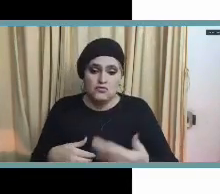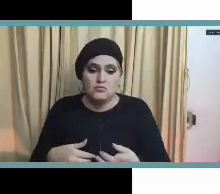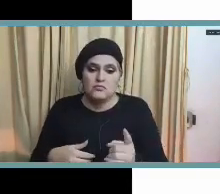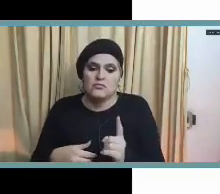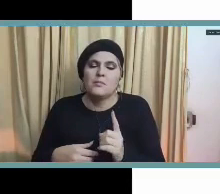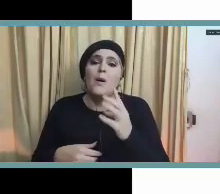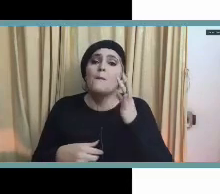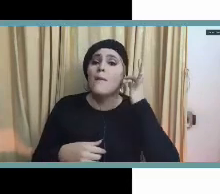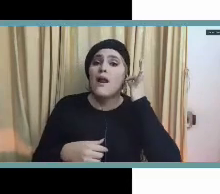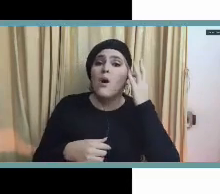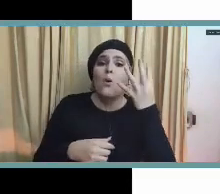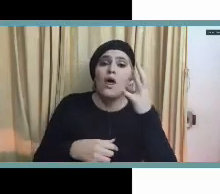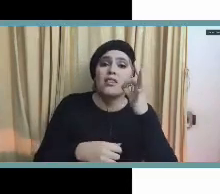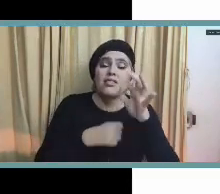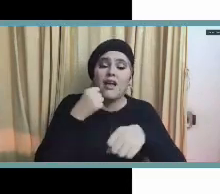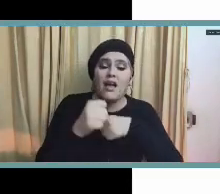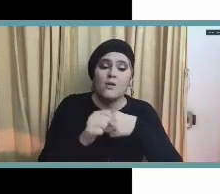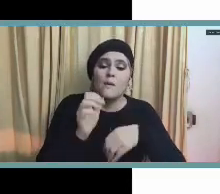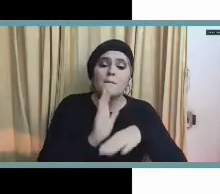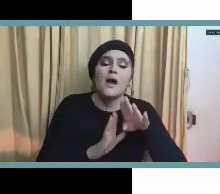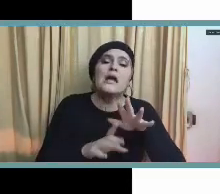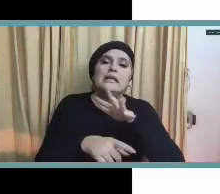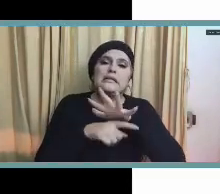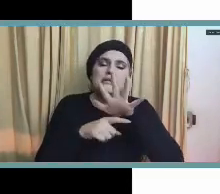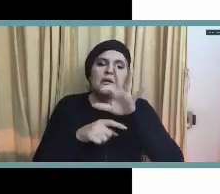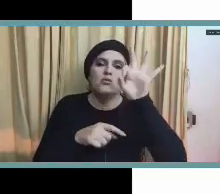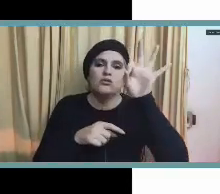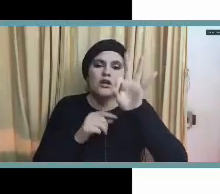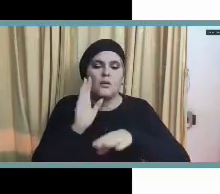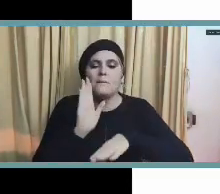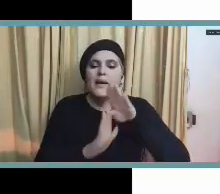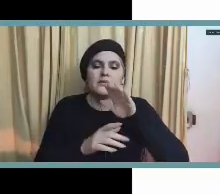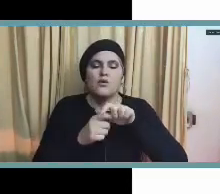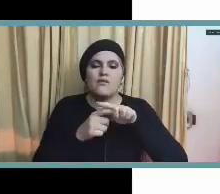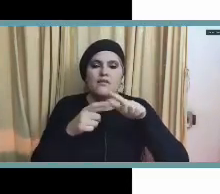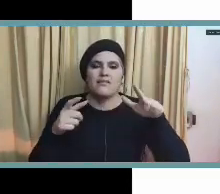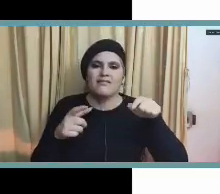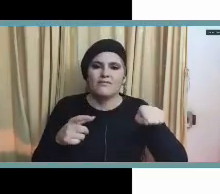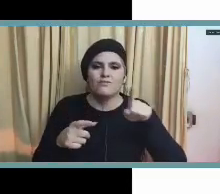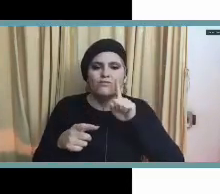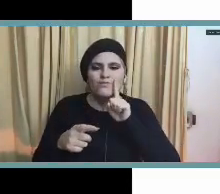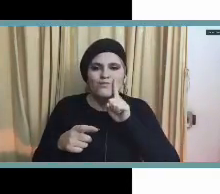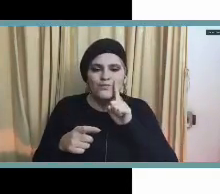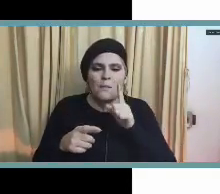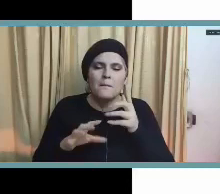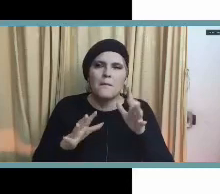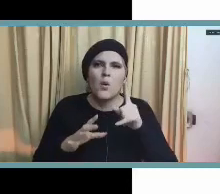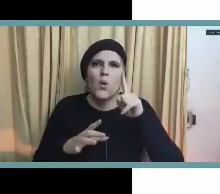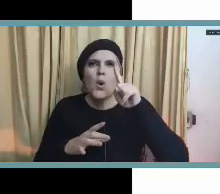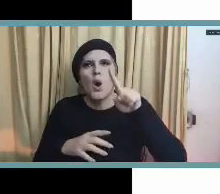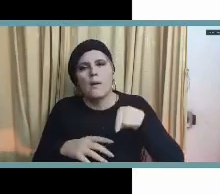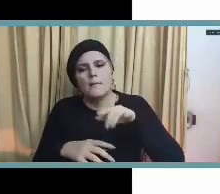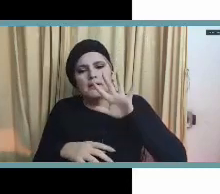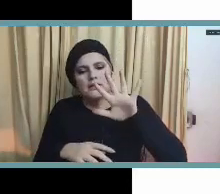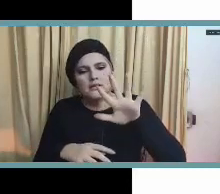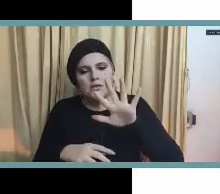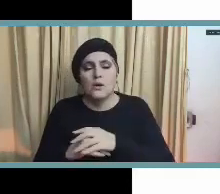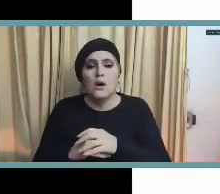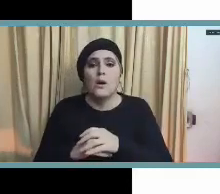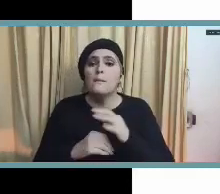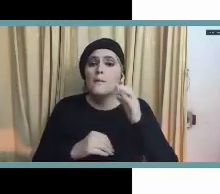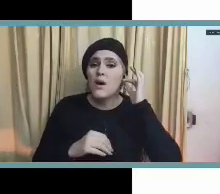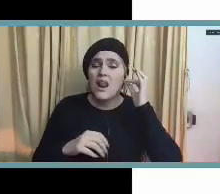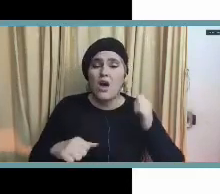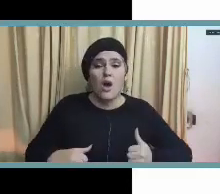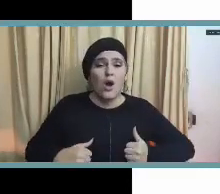probabilidades. También tomando en cuenta que la probabilidad en la población general es 1,5 más o menos. Y las madres adolescentes o muy jóvenes